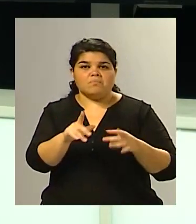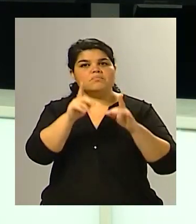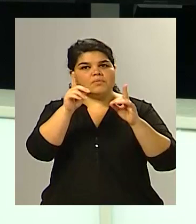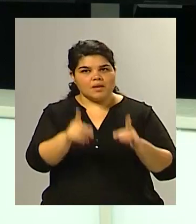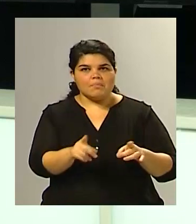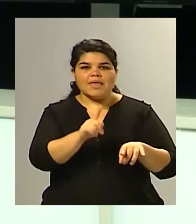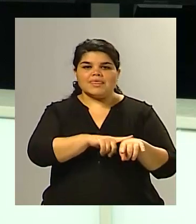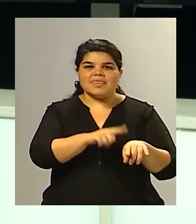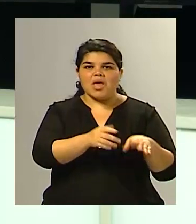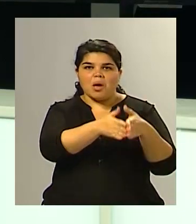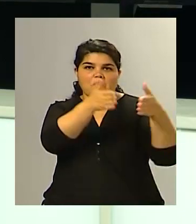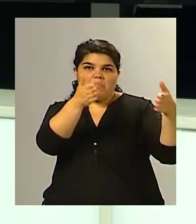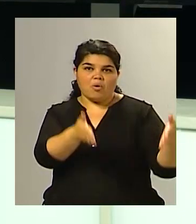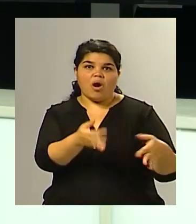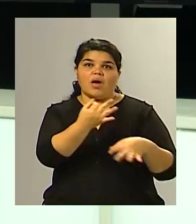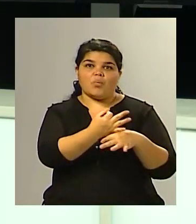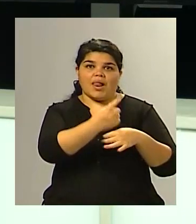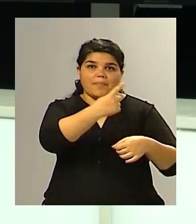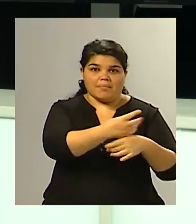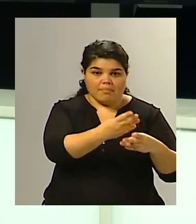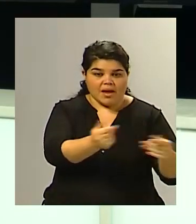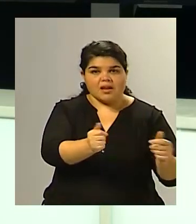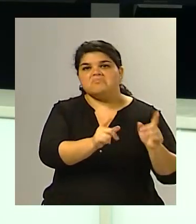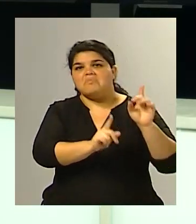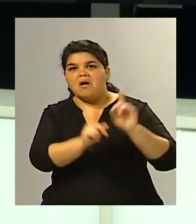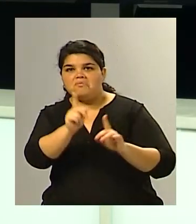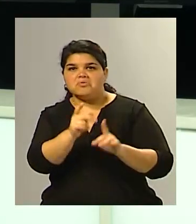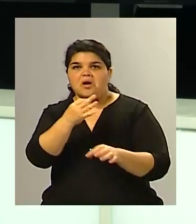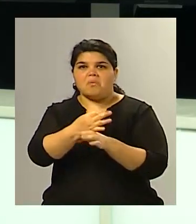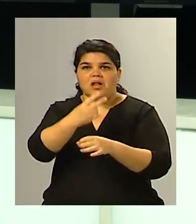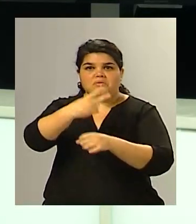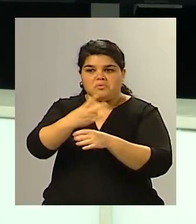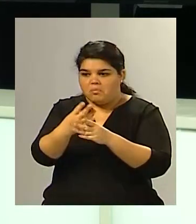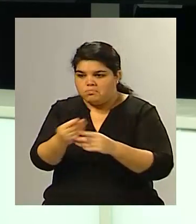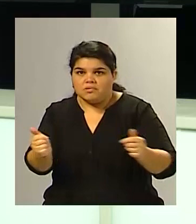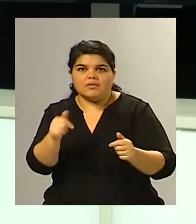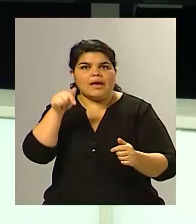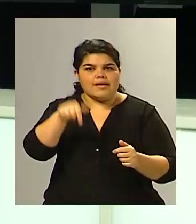un ciclo, el ciclo primario o el ciclo secundario. Y es en esa época donde los chicos